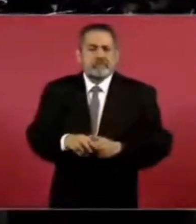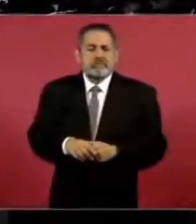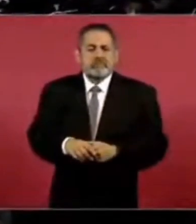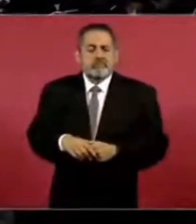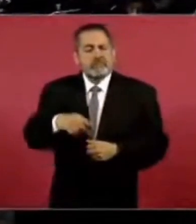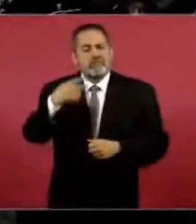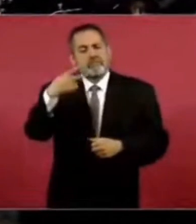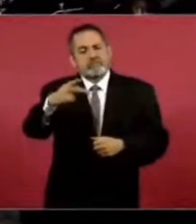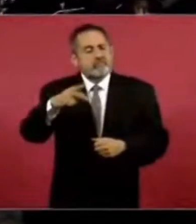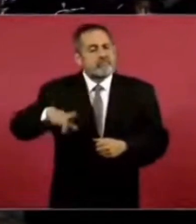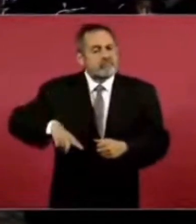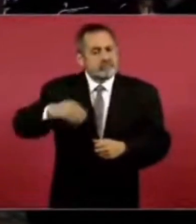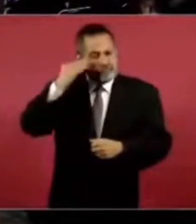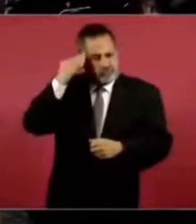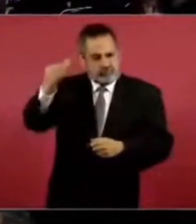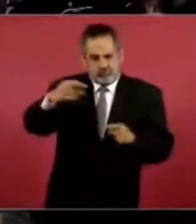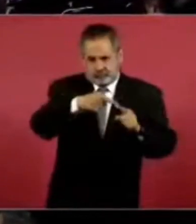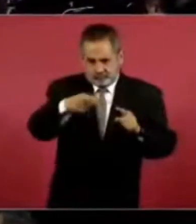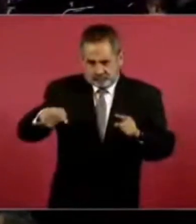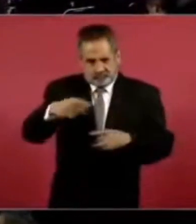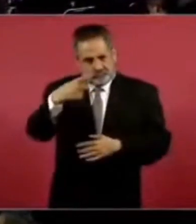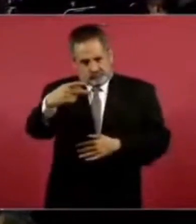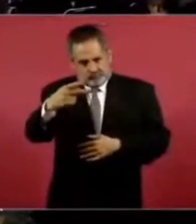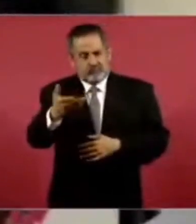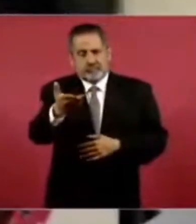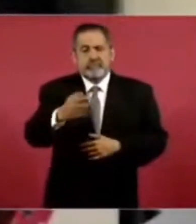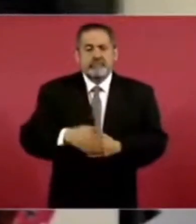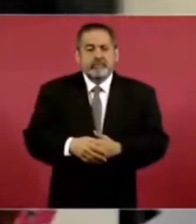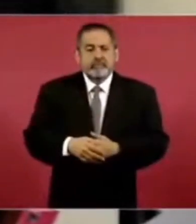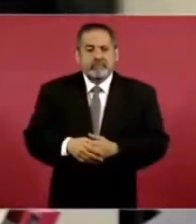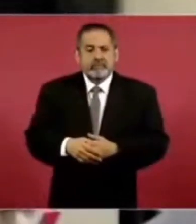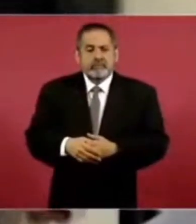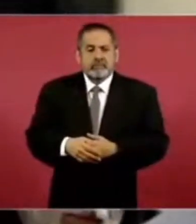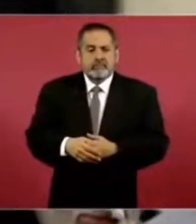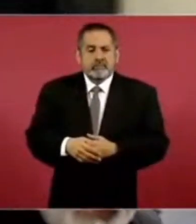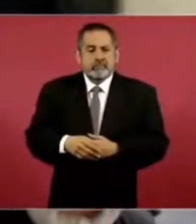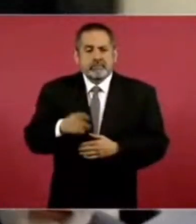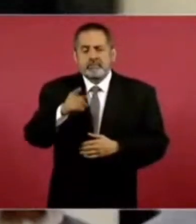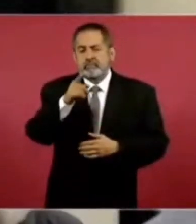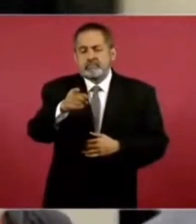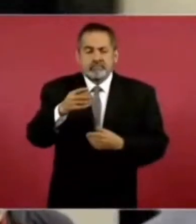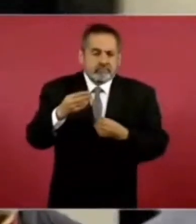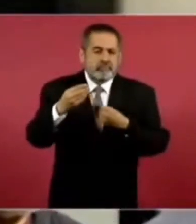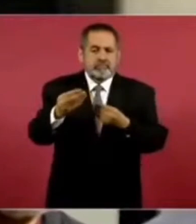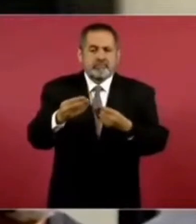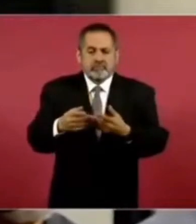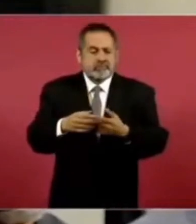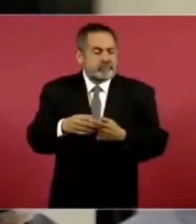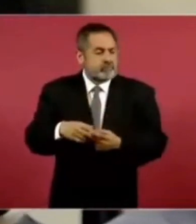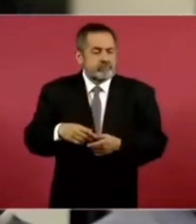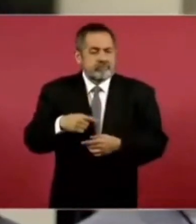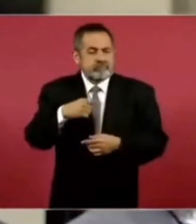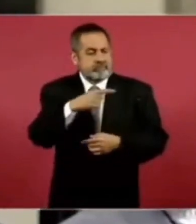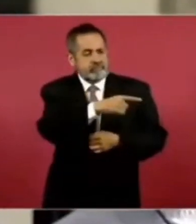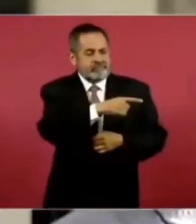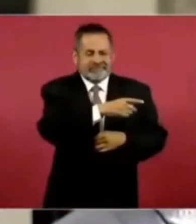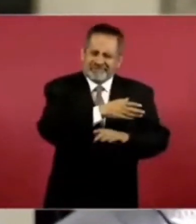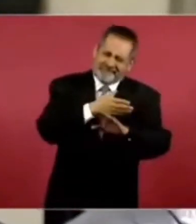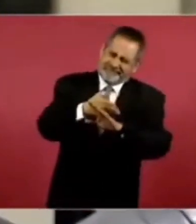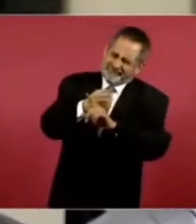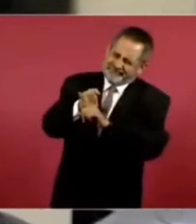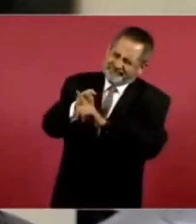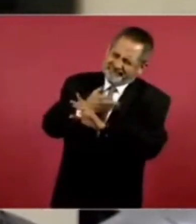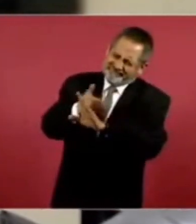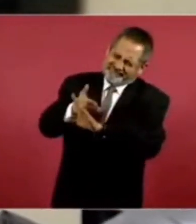su gobierno, usted recibió una histórica embestida de los medios de